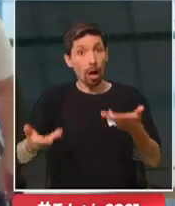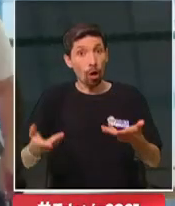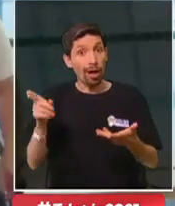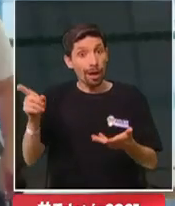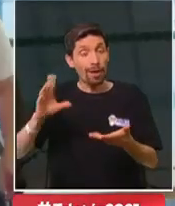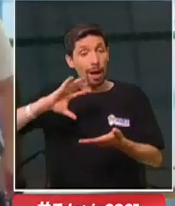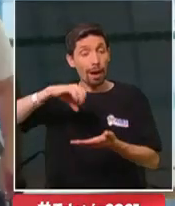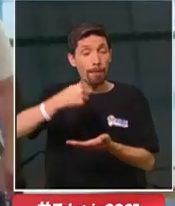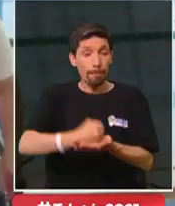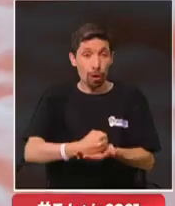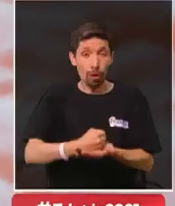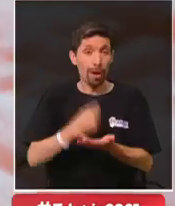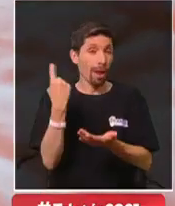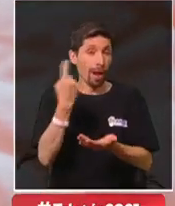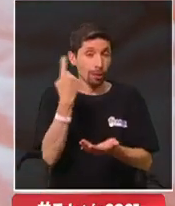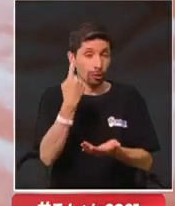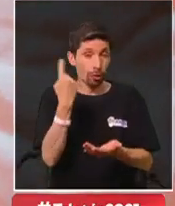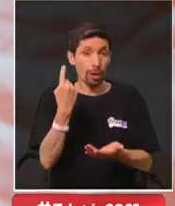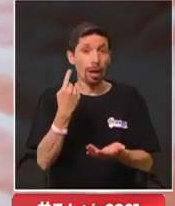nacional junior.